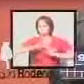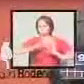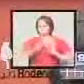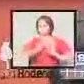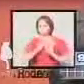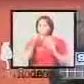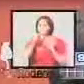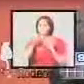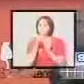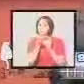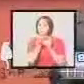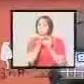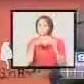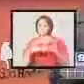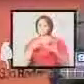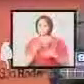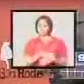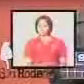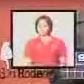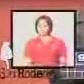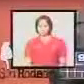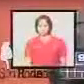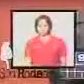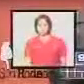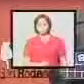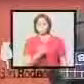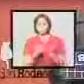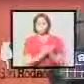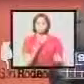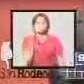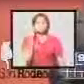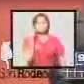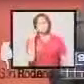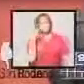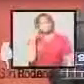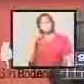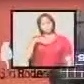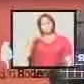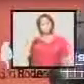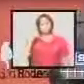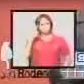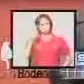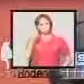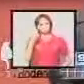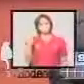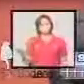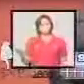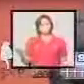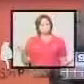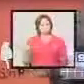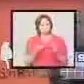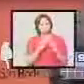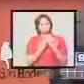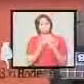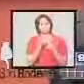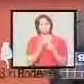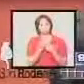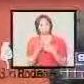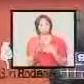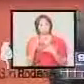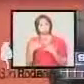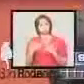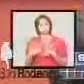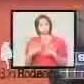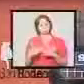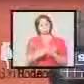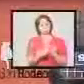si es para remodelar su casa de habitación, ¿verdad? ¿Y en el caso de don Luis? Y en el caso de don Luis habría que ver. La comisión que se cobra es cuando se le